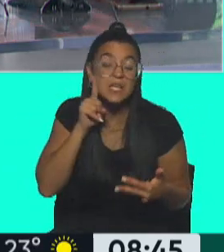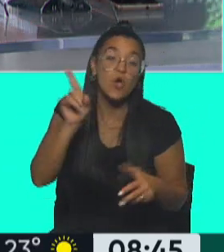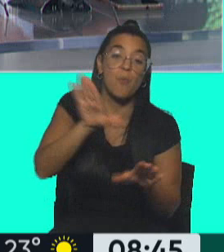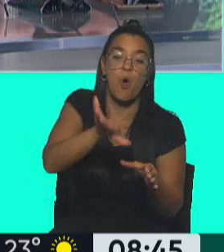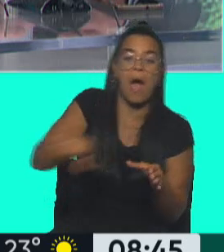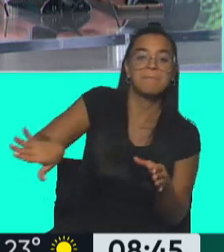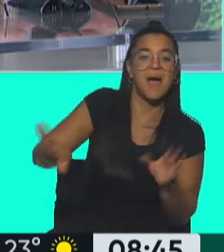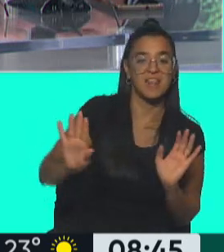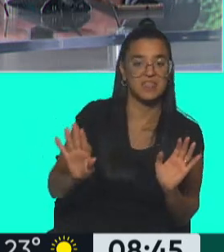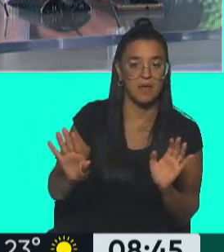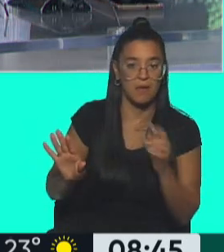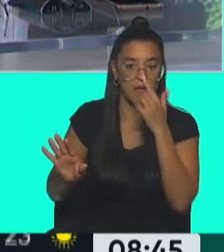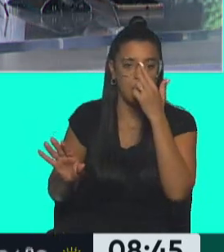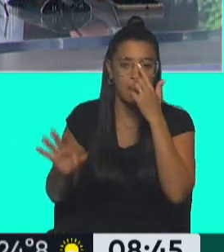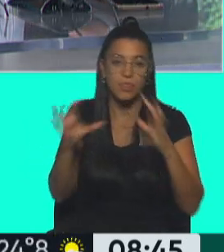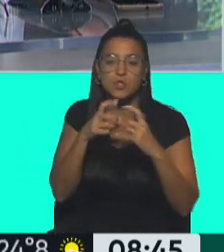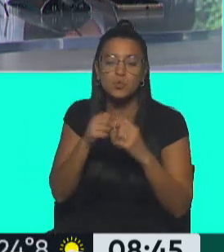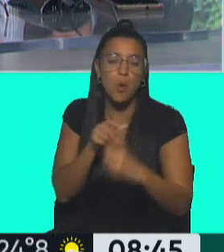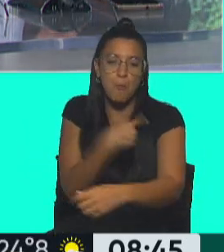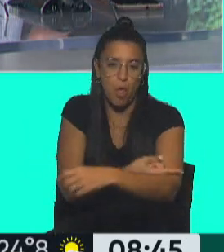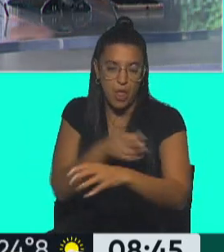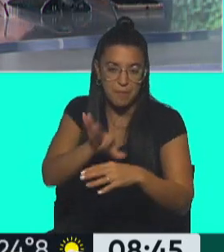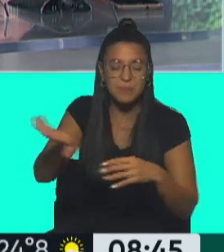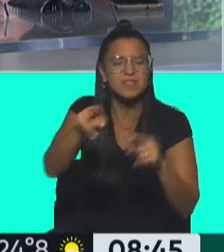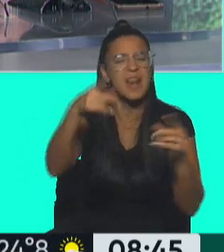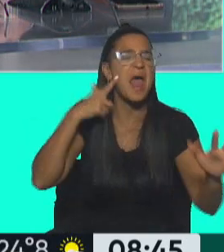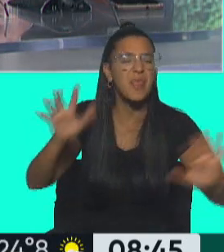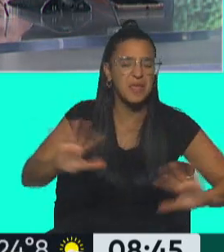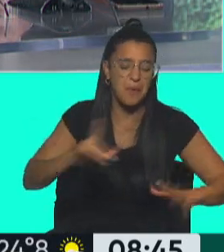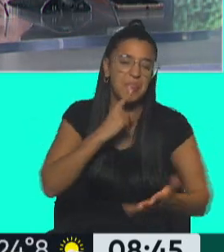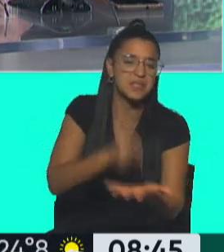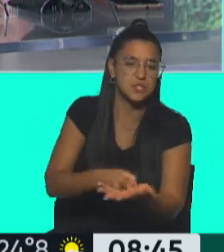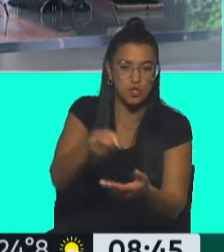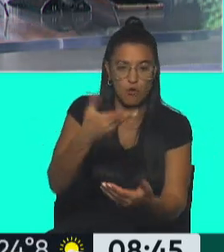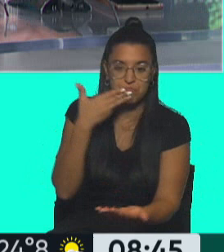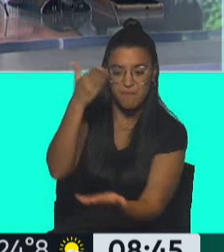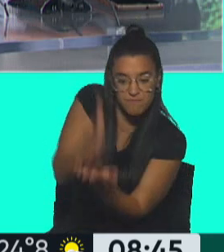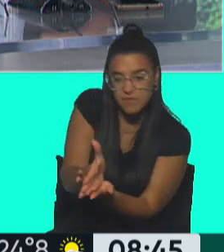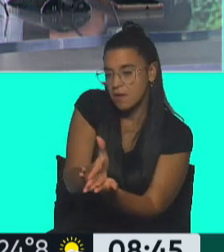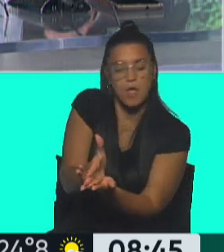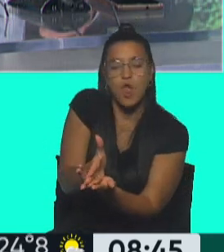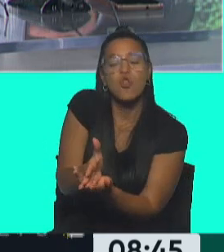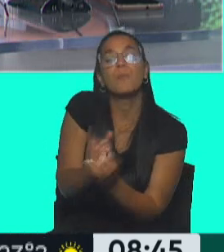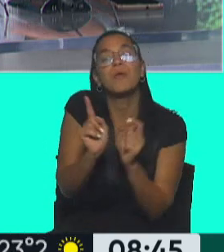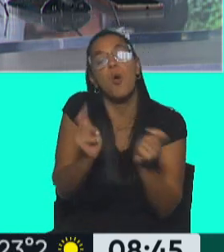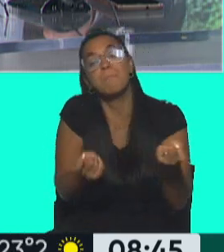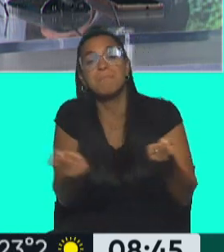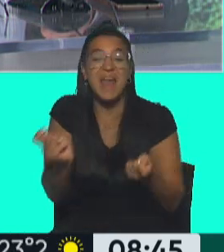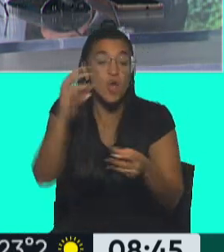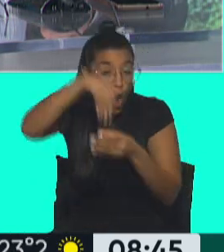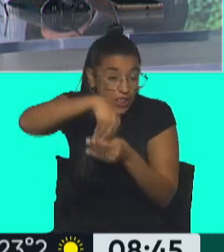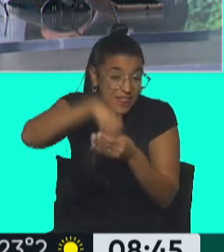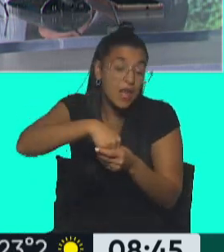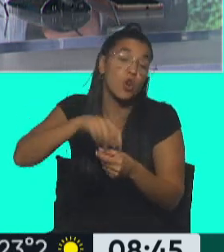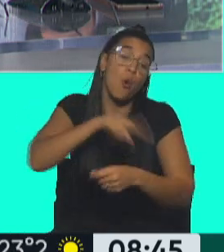relegado en esa discusión de poder. Esto no tiene nada que ver con lo que deciden al momento de los fallos, sino con el manejo interno